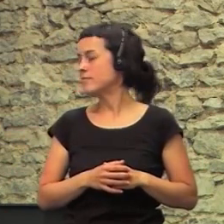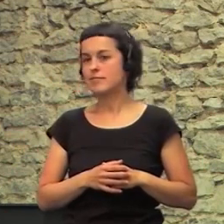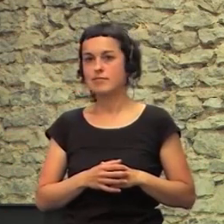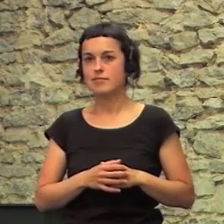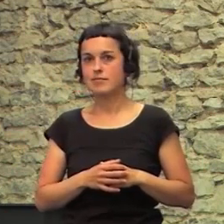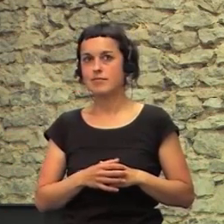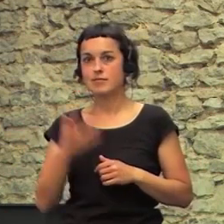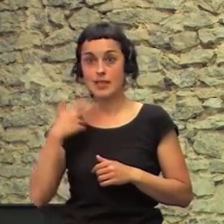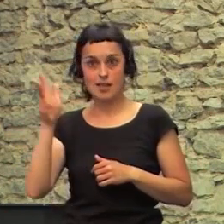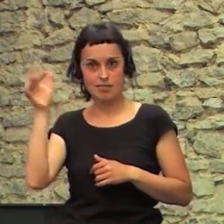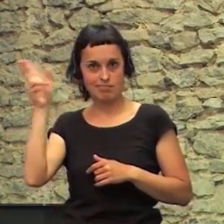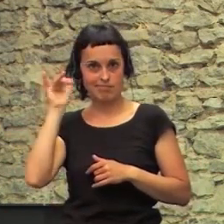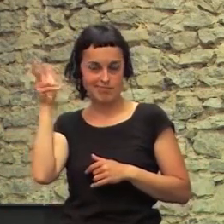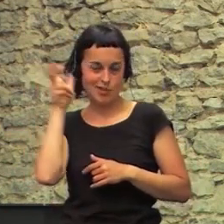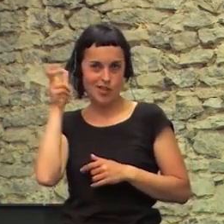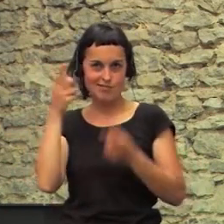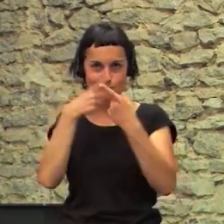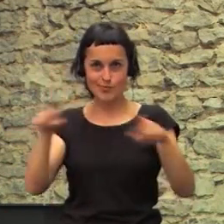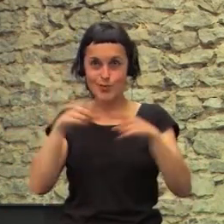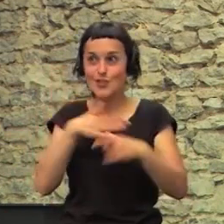Mientras sonaba esta música, os iba a leer